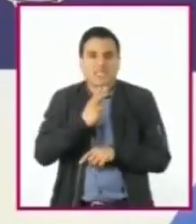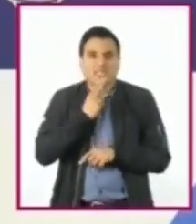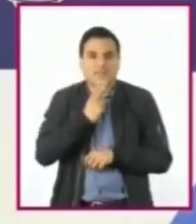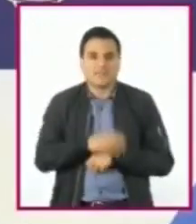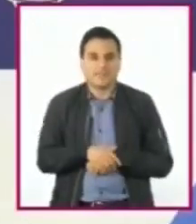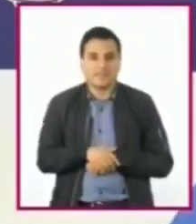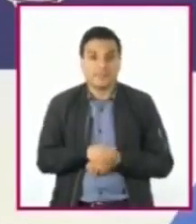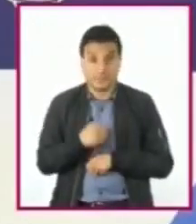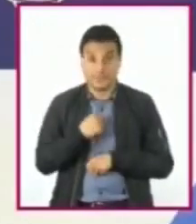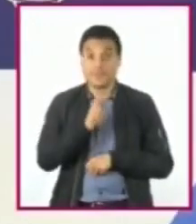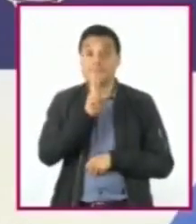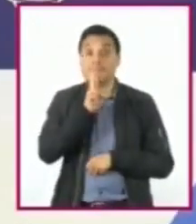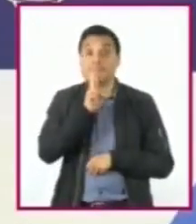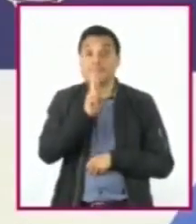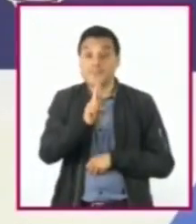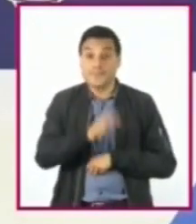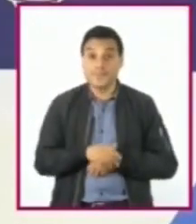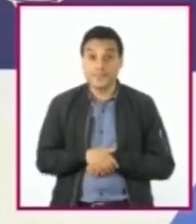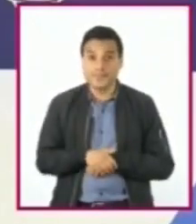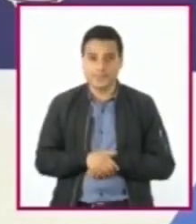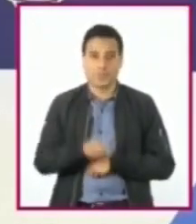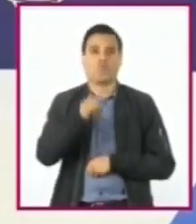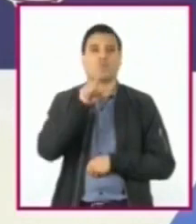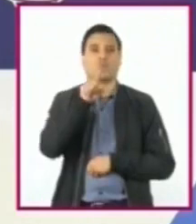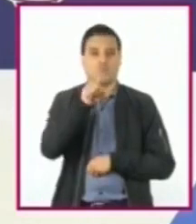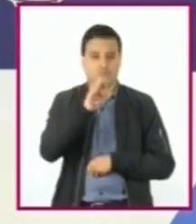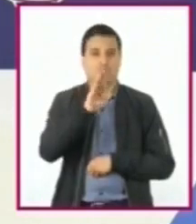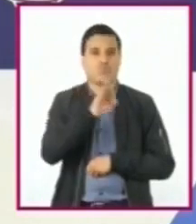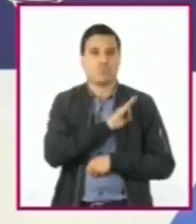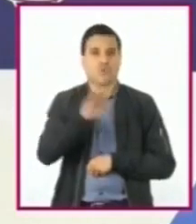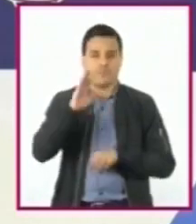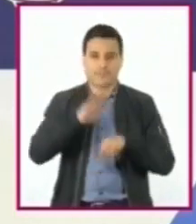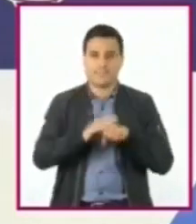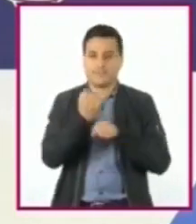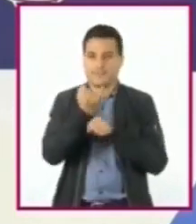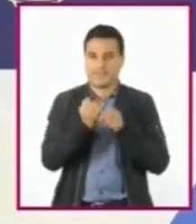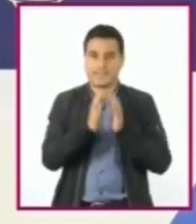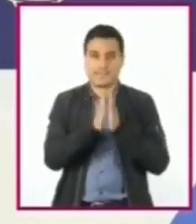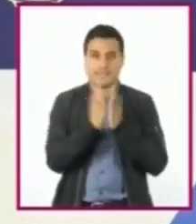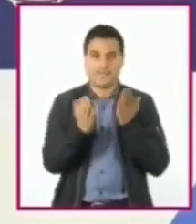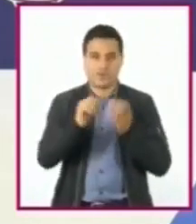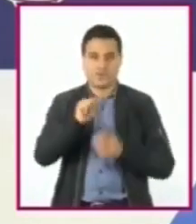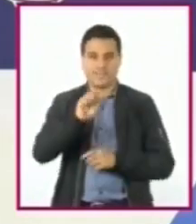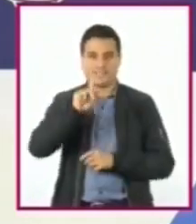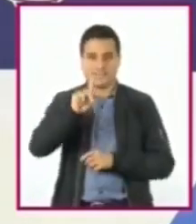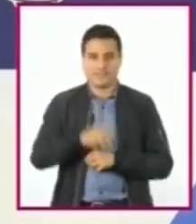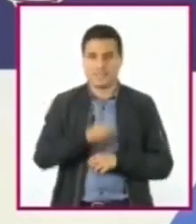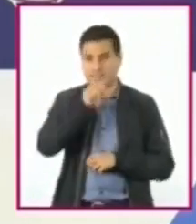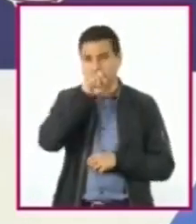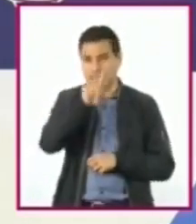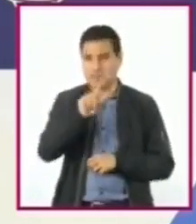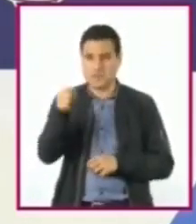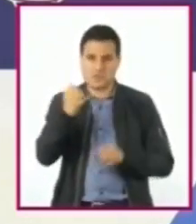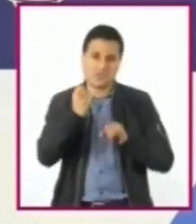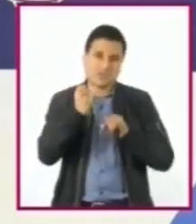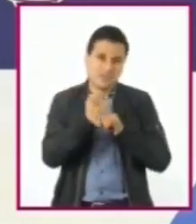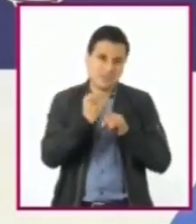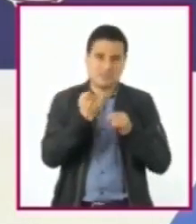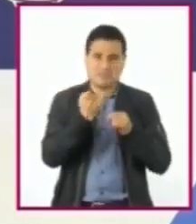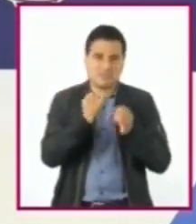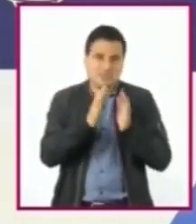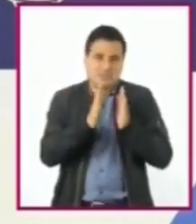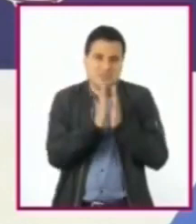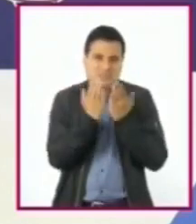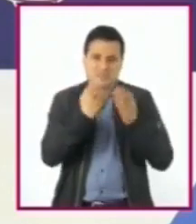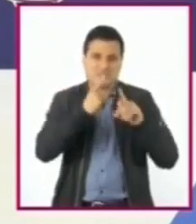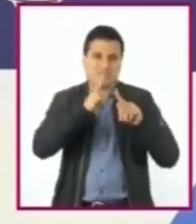Para responder a estas preguntas, consulten más información en su libro de texto y en otras fuentes de consulta, como